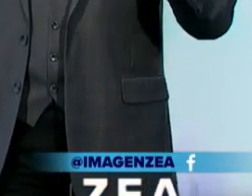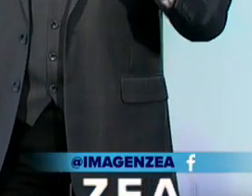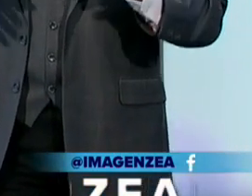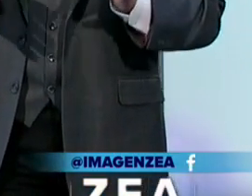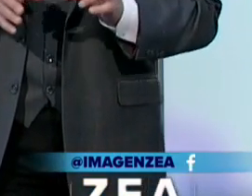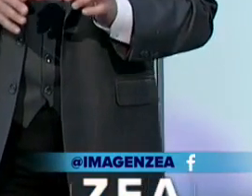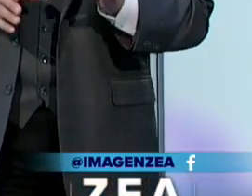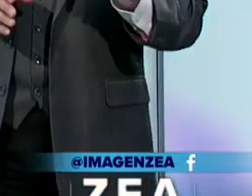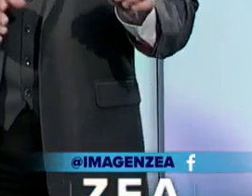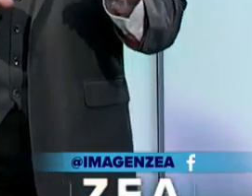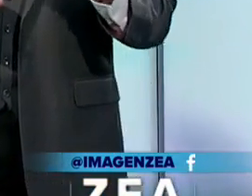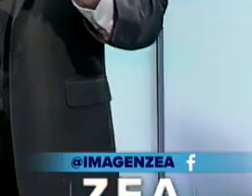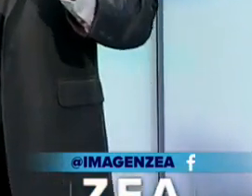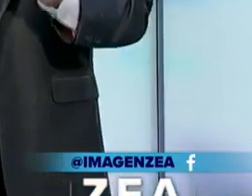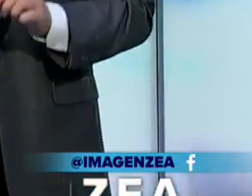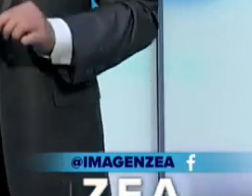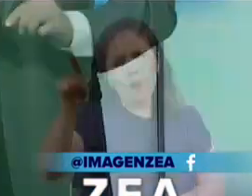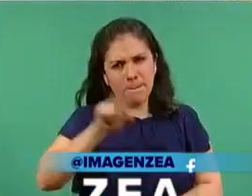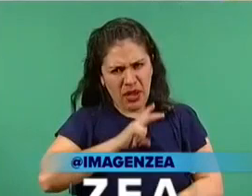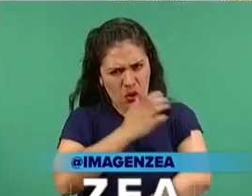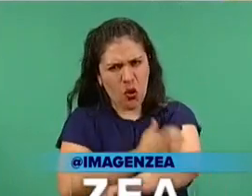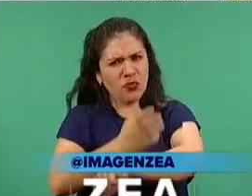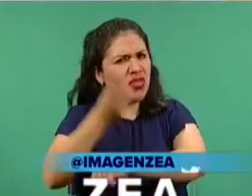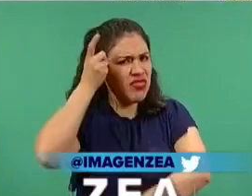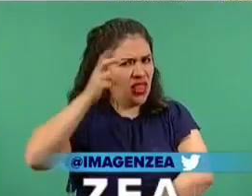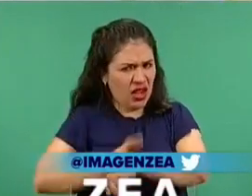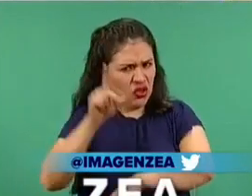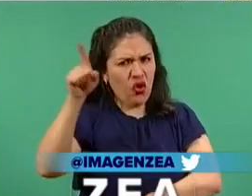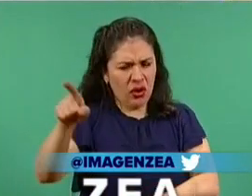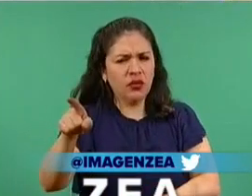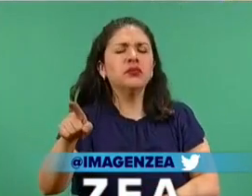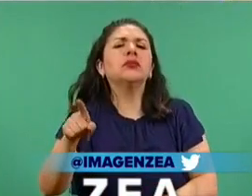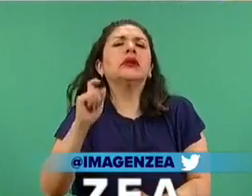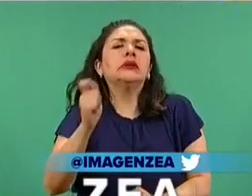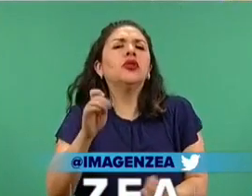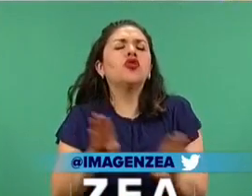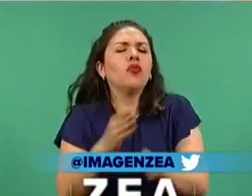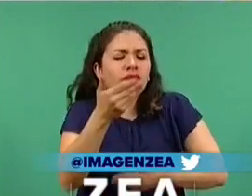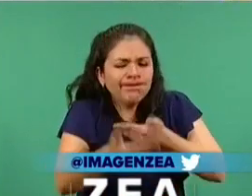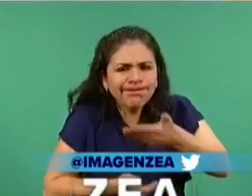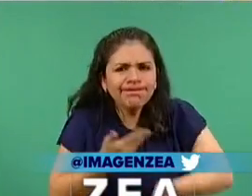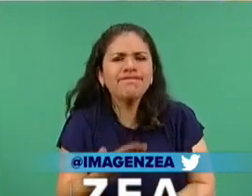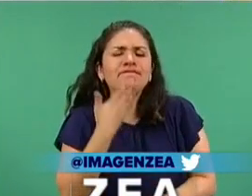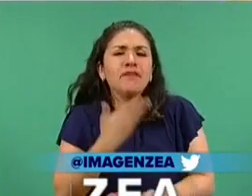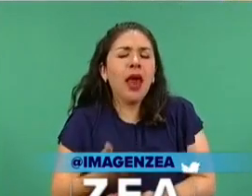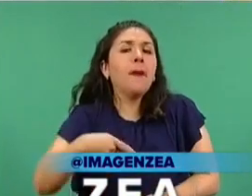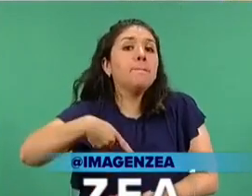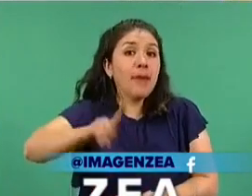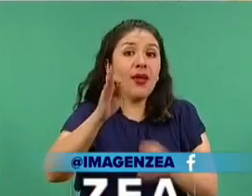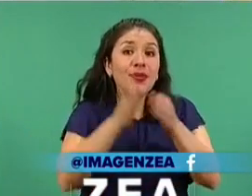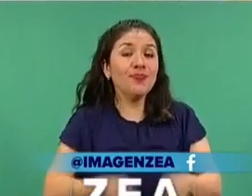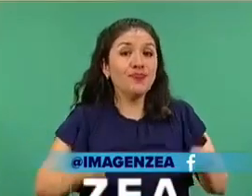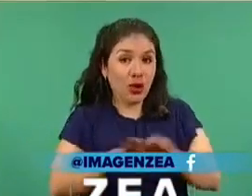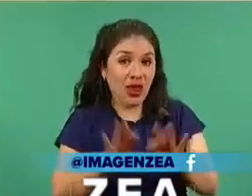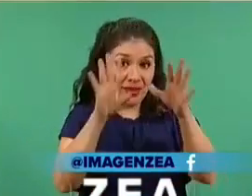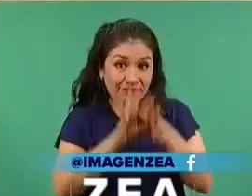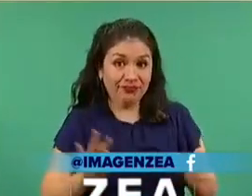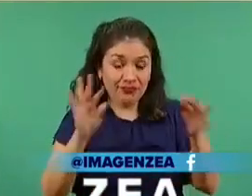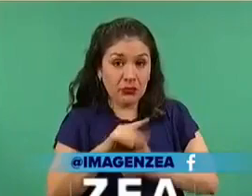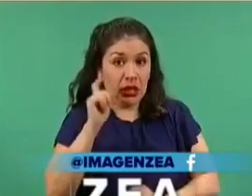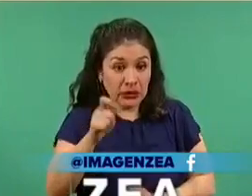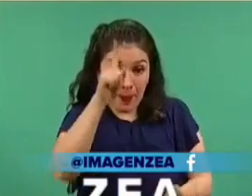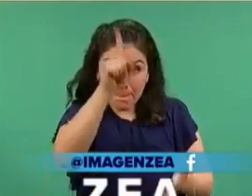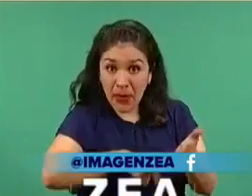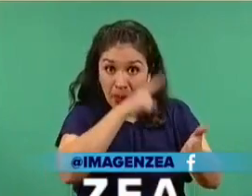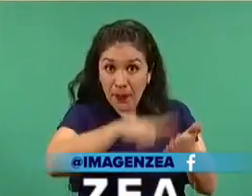quienes recibieron la primera aplicación de la vacuna anti kobe de entre el 24 de diciembre y el 12 de febrero tienen garantizada a los 21 días la aplicación de